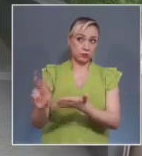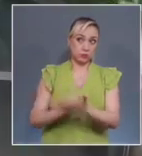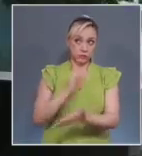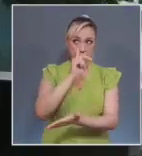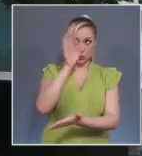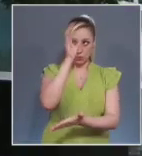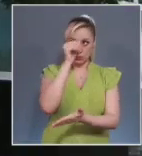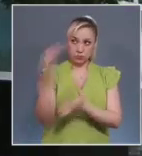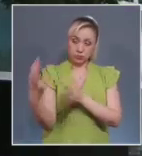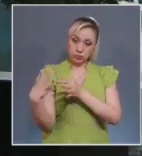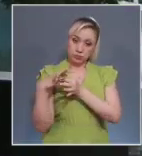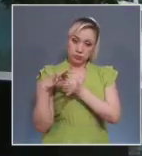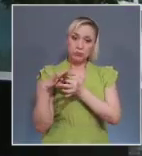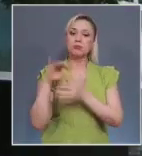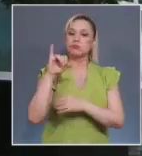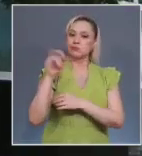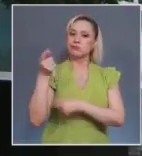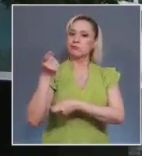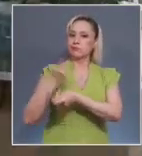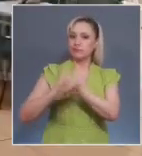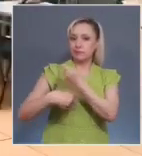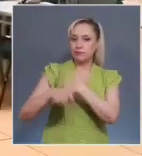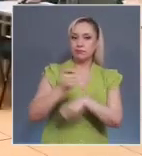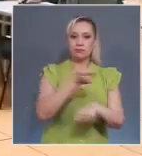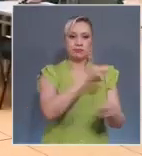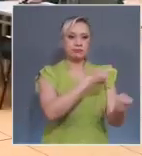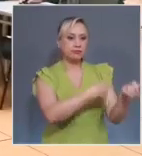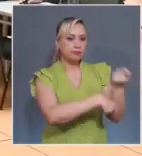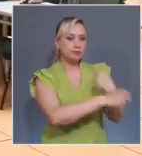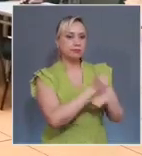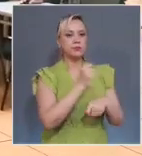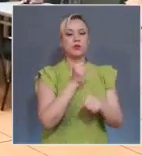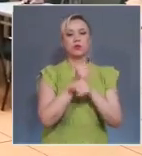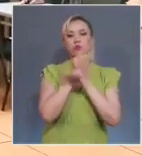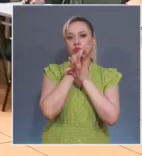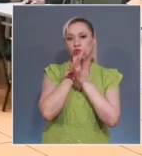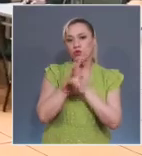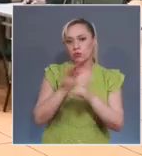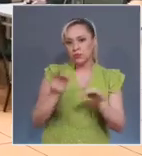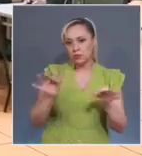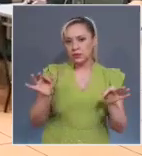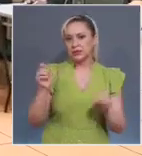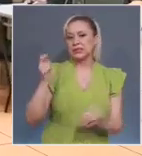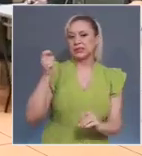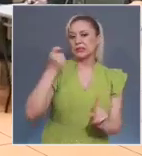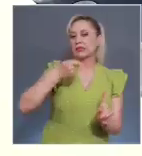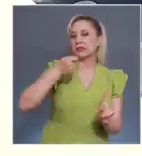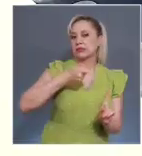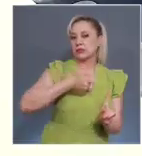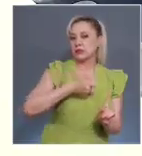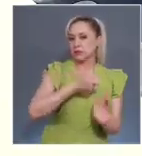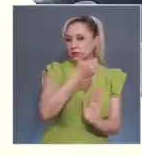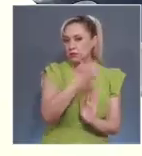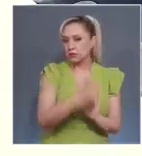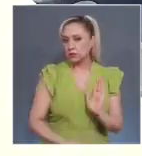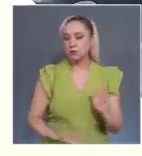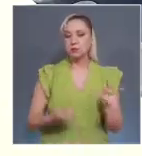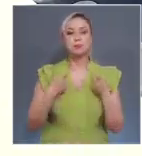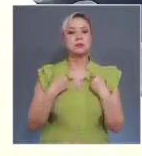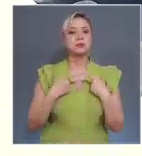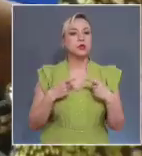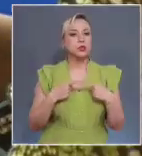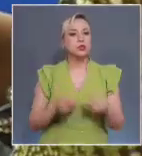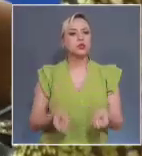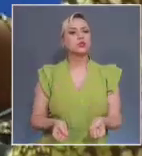la autoridad hacendaria puede obtener información fidedigna, completa y actualizada sobre las personas, estructuras jurídicas